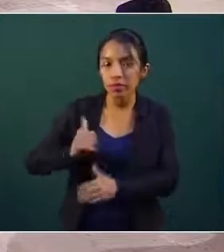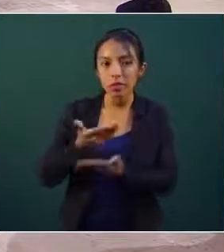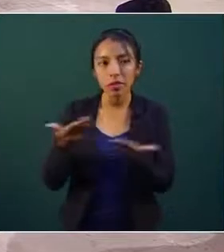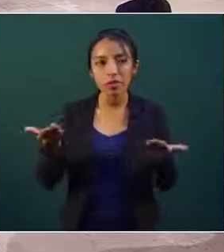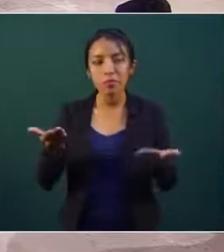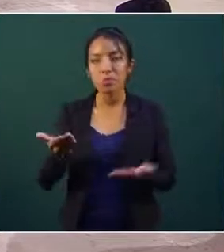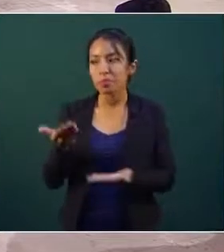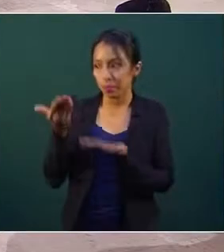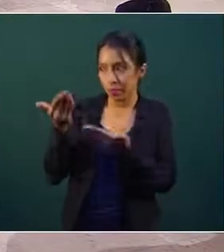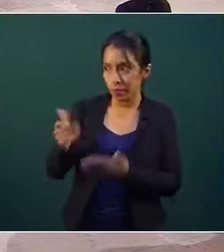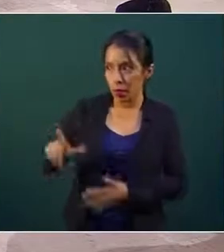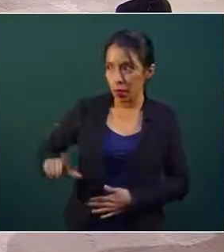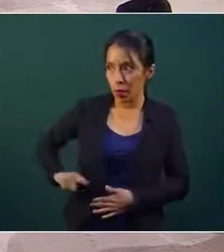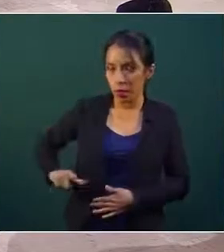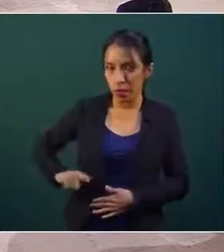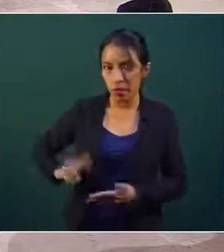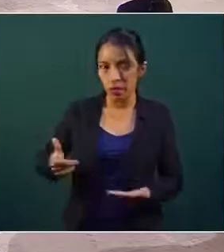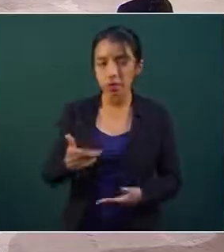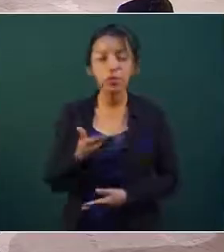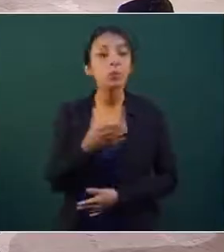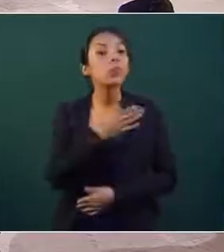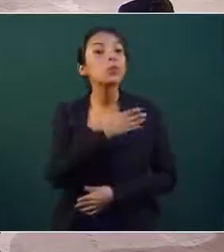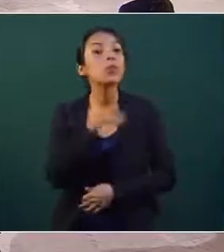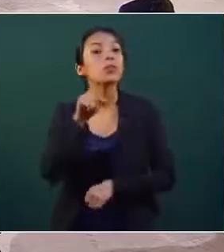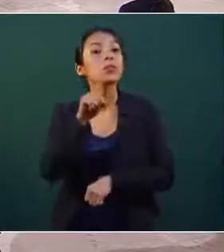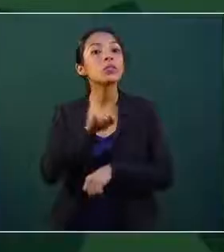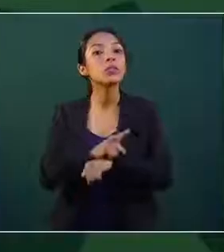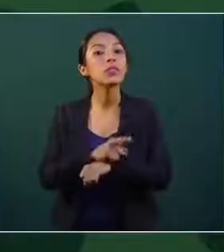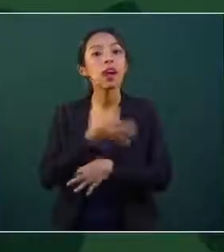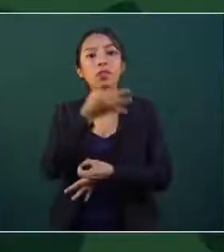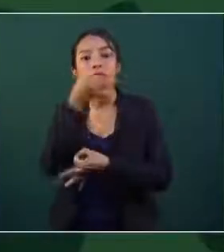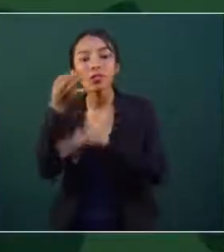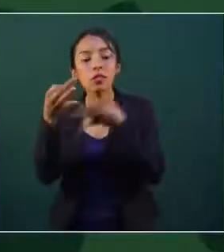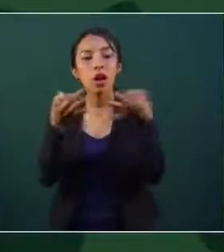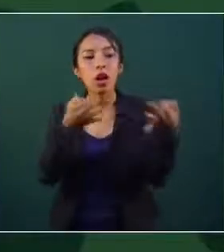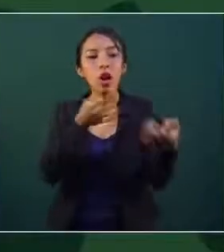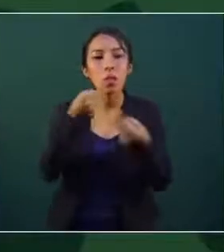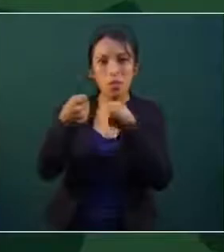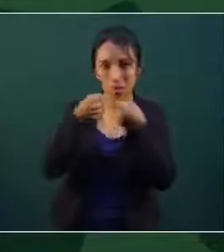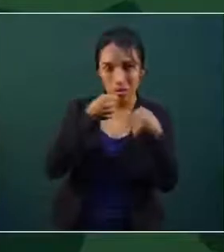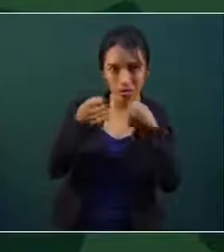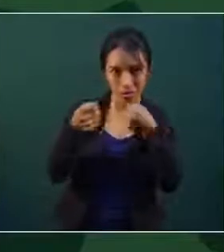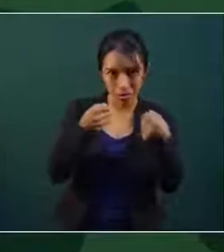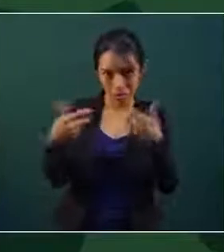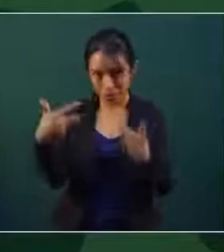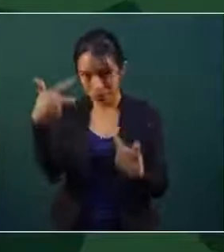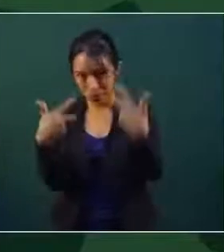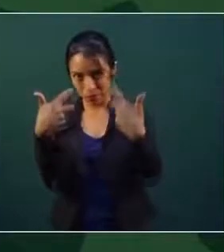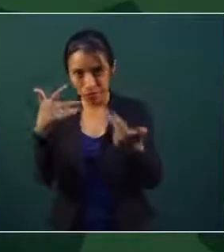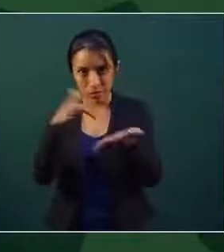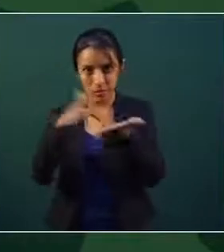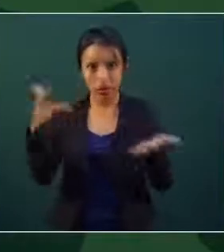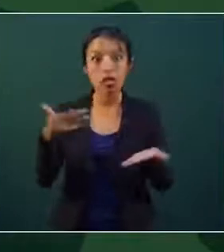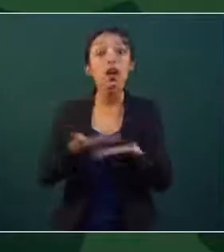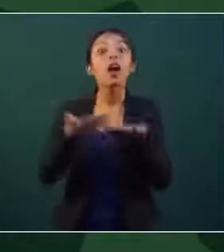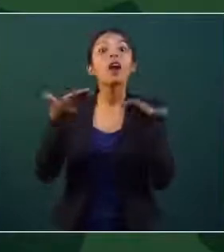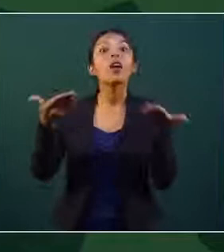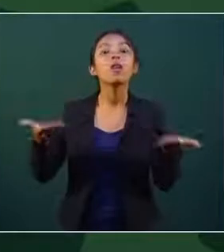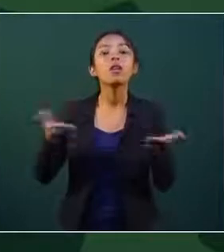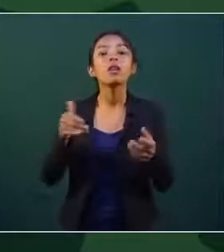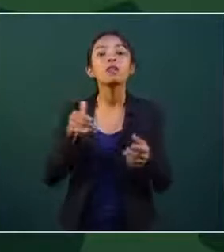días, medios de comunicación. Vamos a presentarles ahorita la situación de la seguridad pública en el estado de